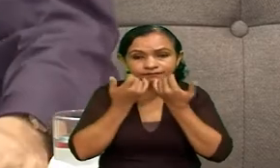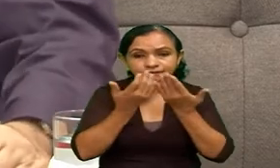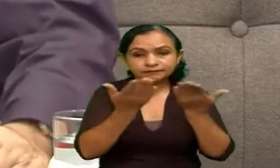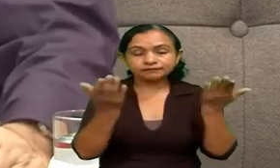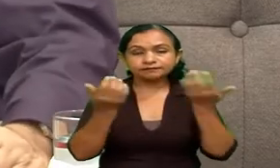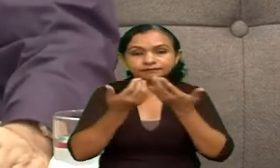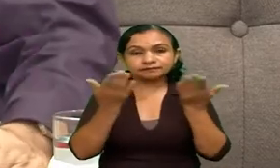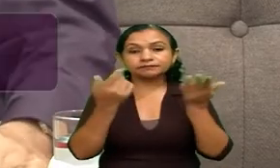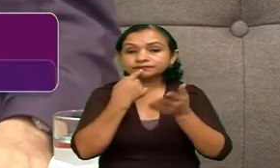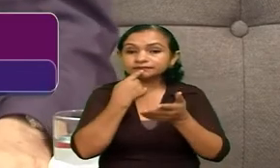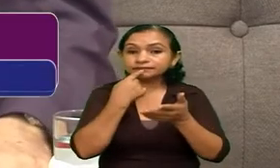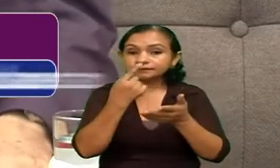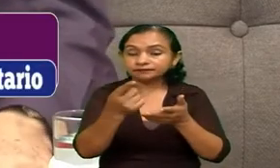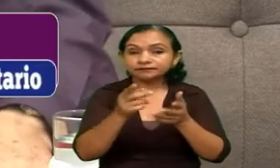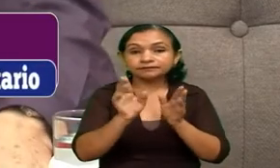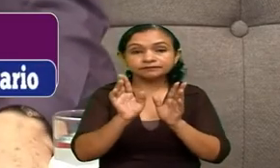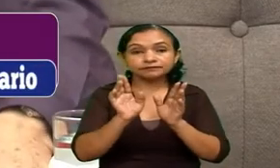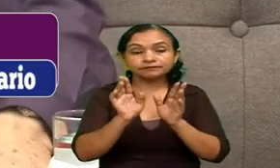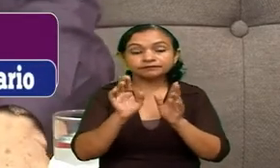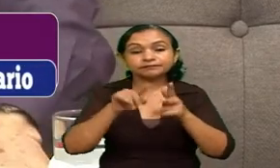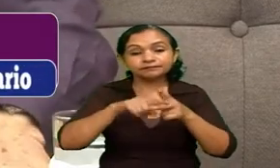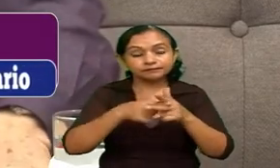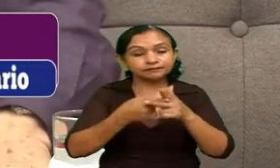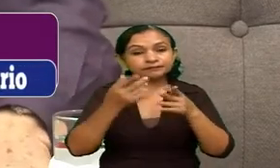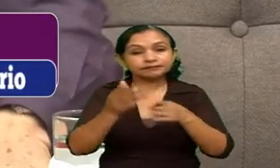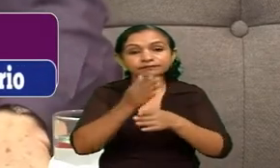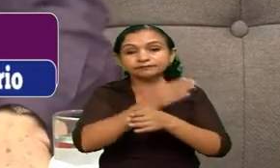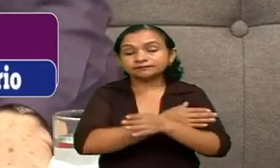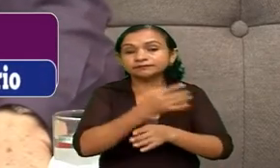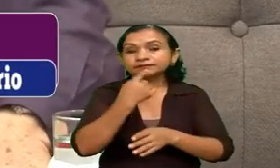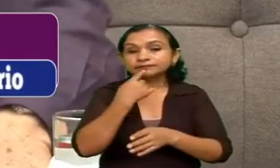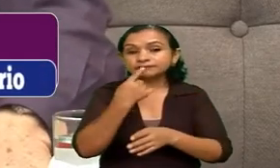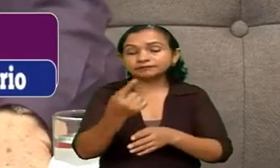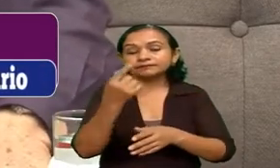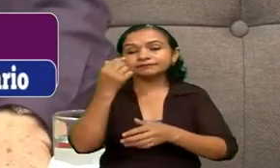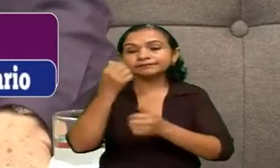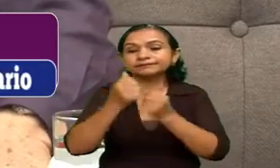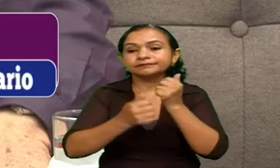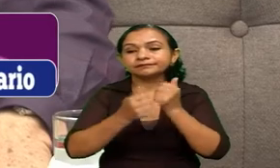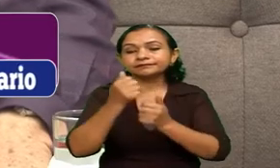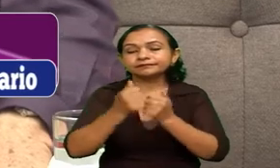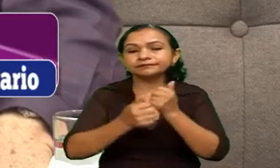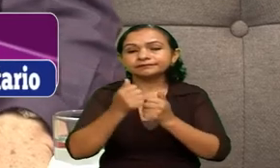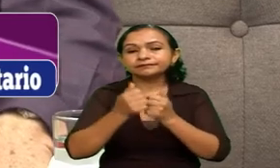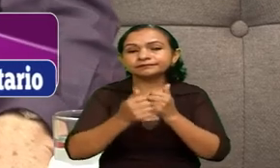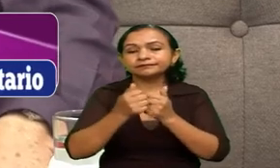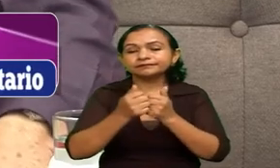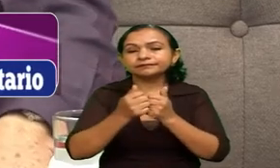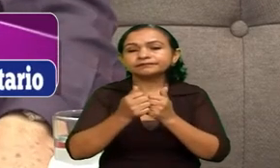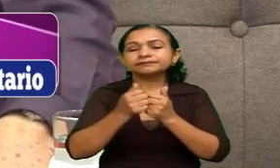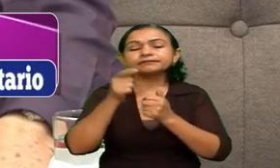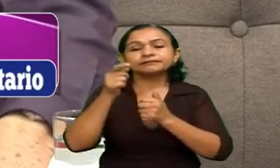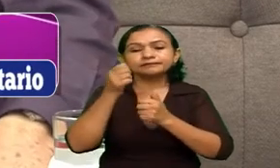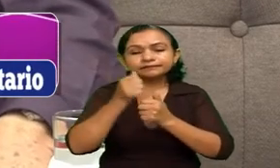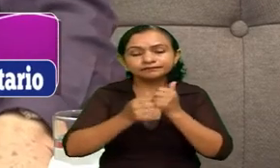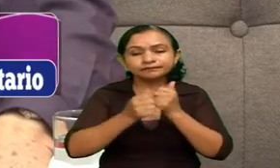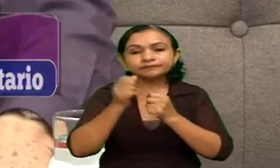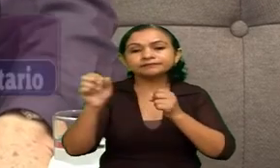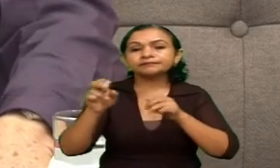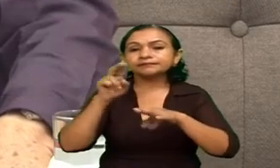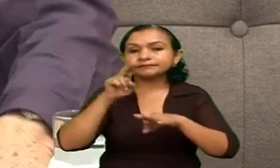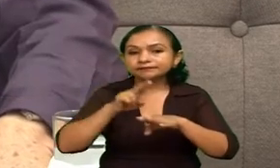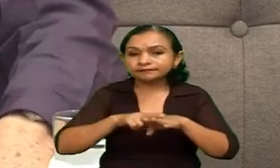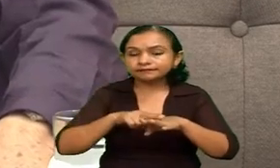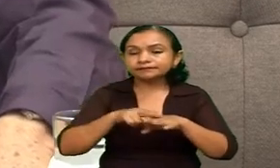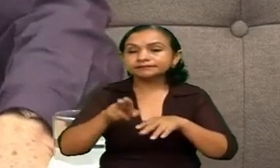le indicábamos, desde el inicio le dijimos, hay un problema, la falla es en el sistema interconectado nacional, se